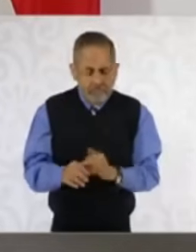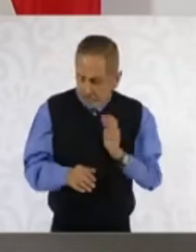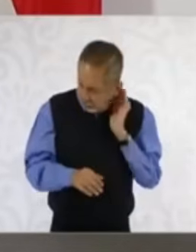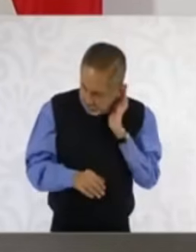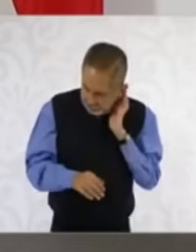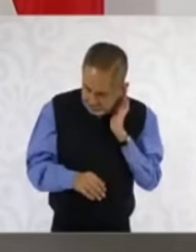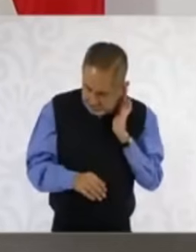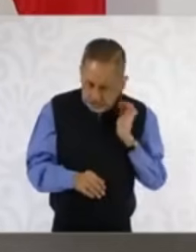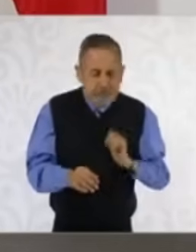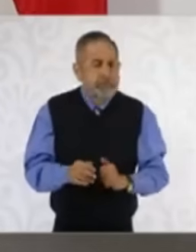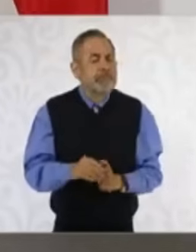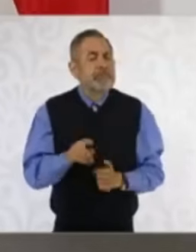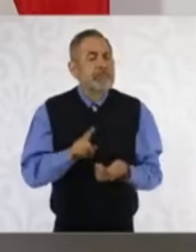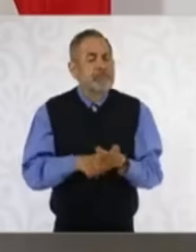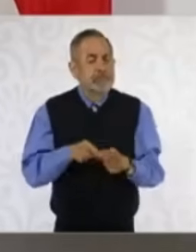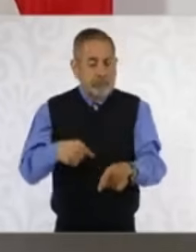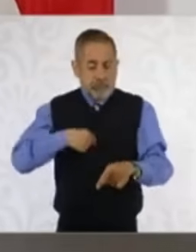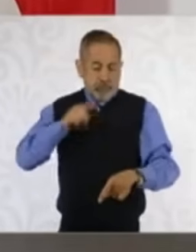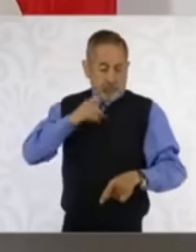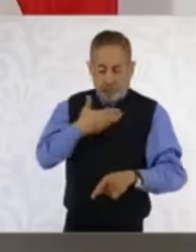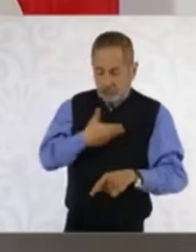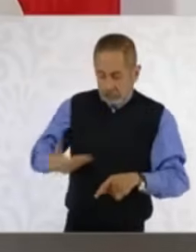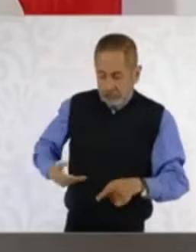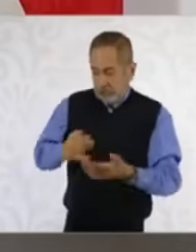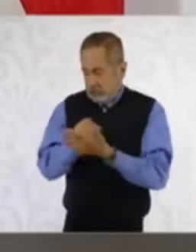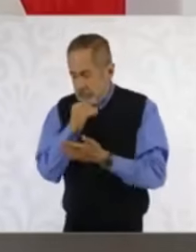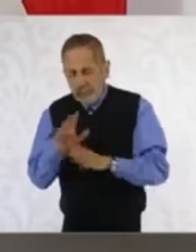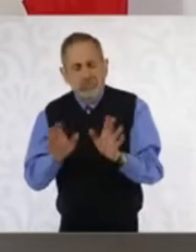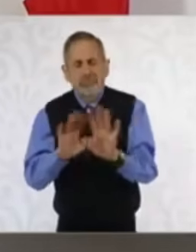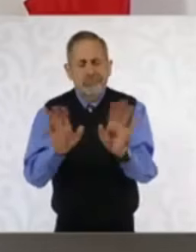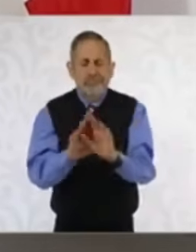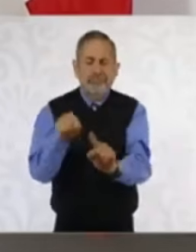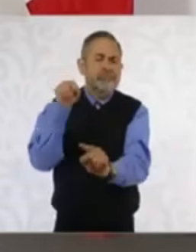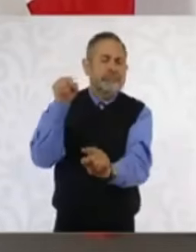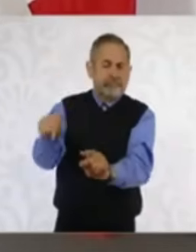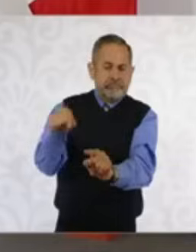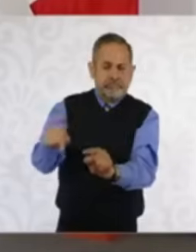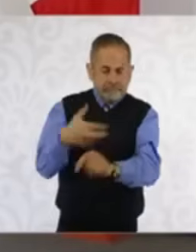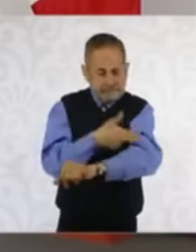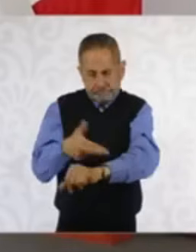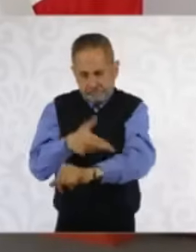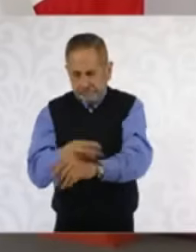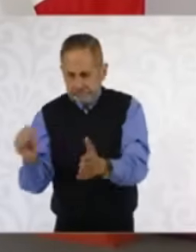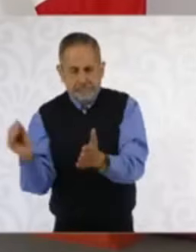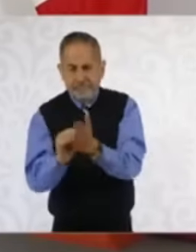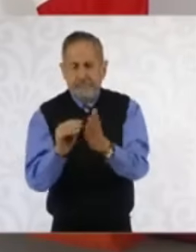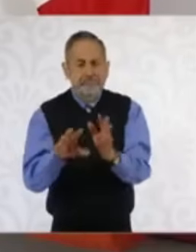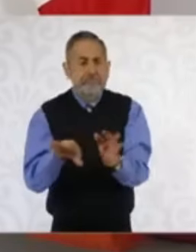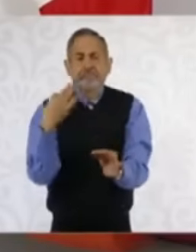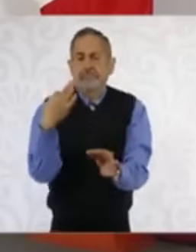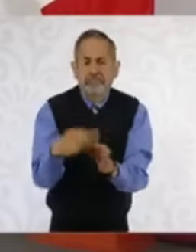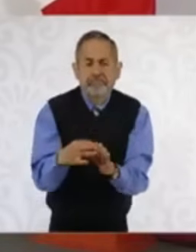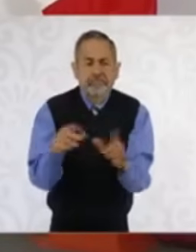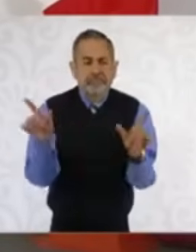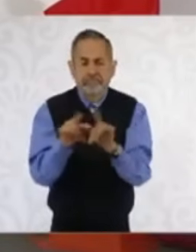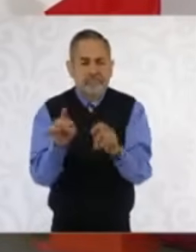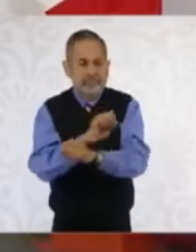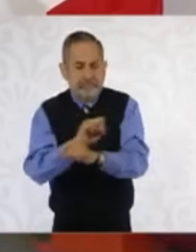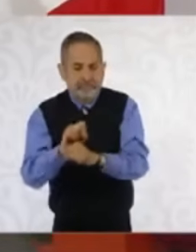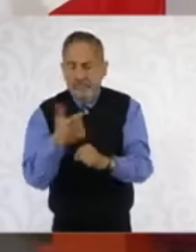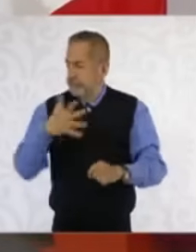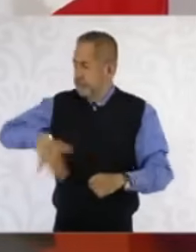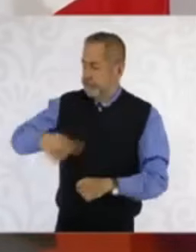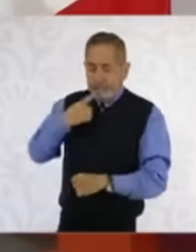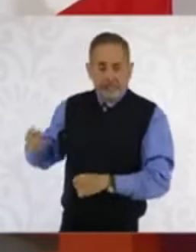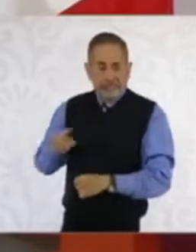una decisión de la presidenta o del presidente. Entonces, esto va a simplificar mucho. Y como bien explicó